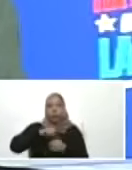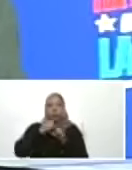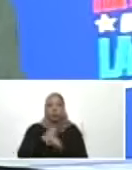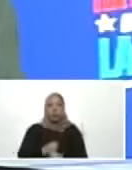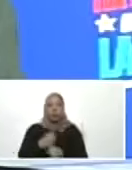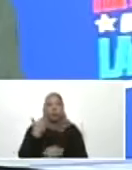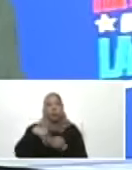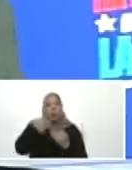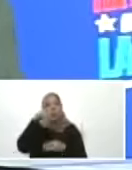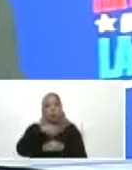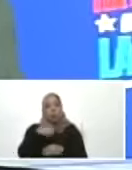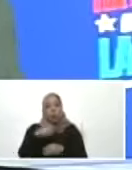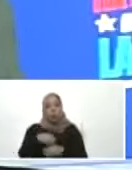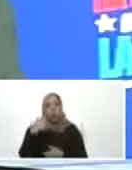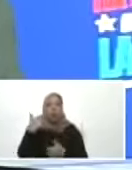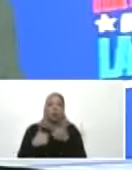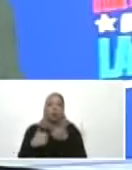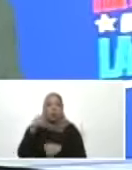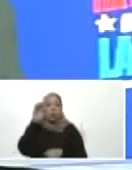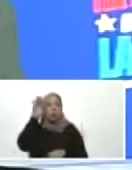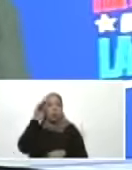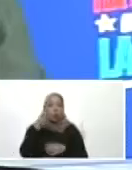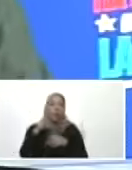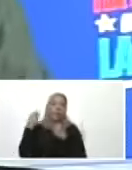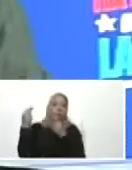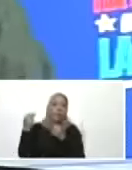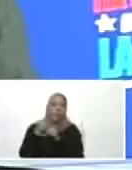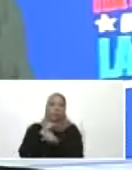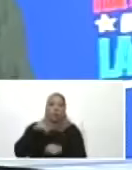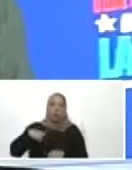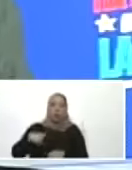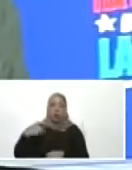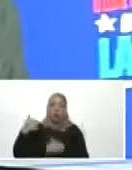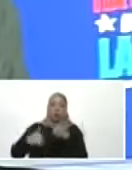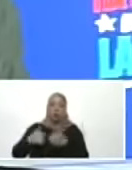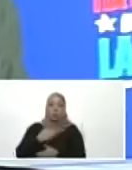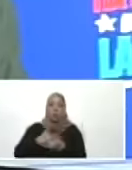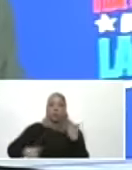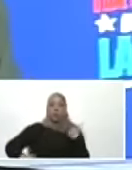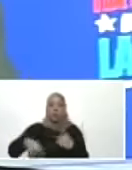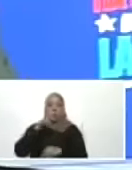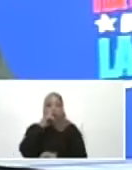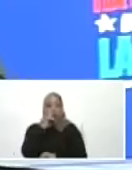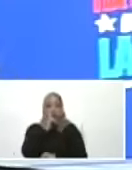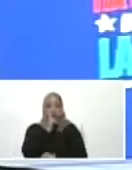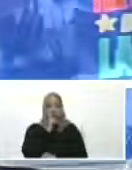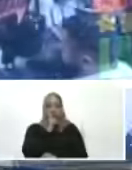sin votar por el candidato del futuro y de la esperanza, que es nuestro candidato, Nicolás Maduro Moros.